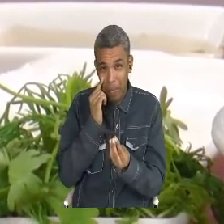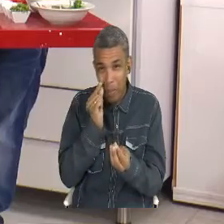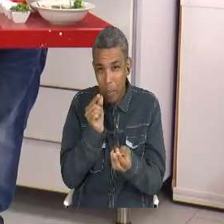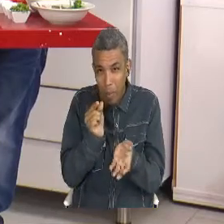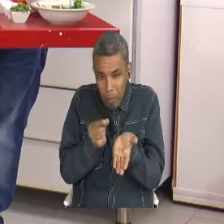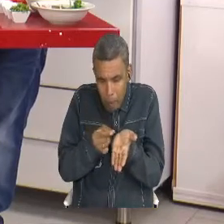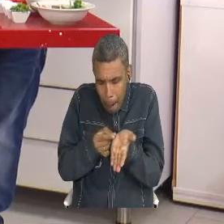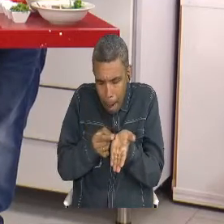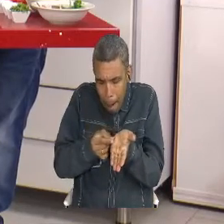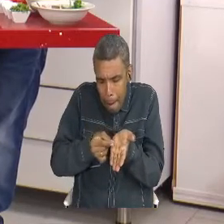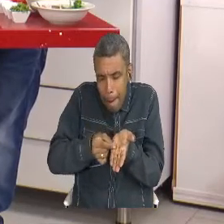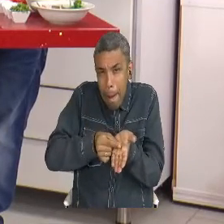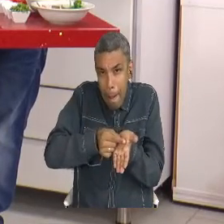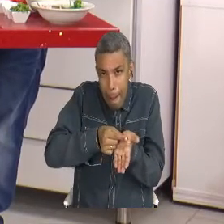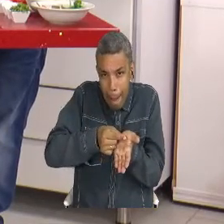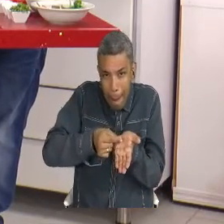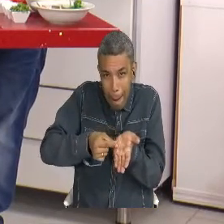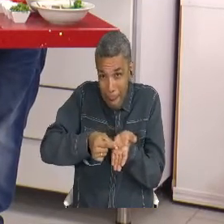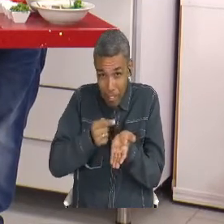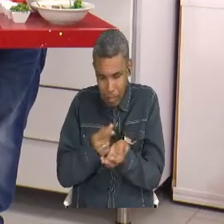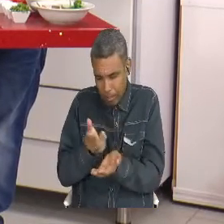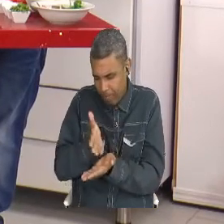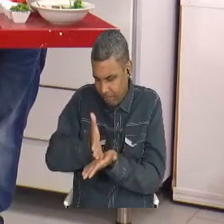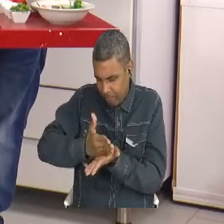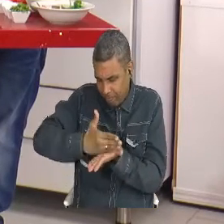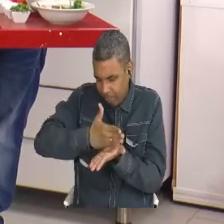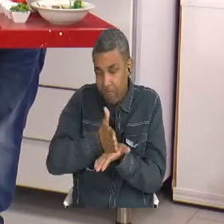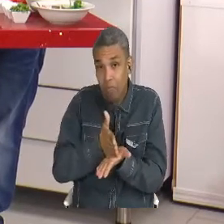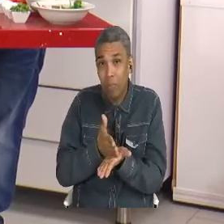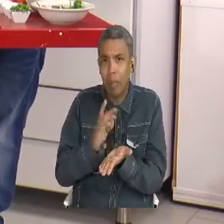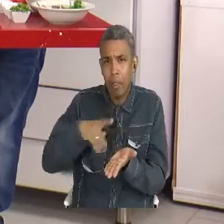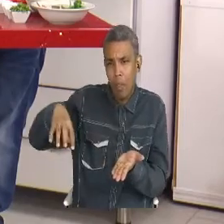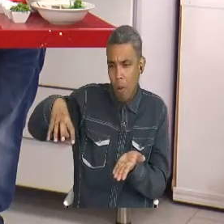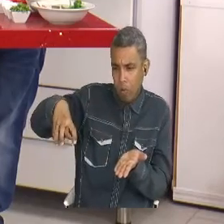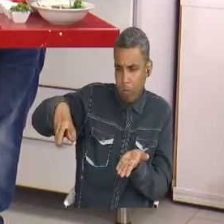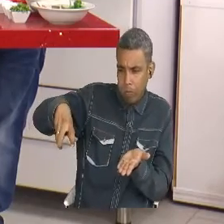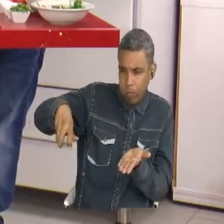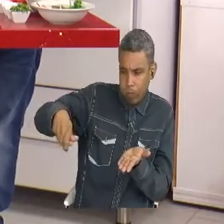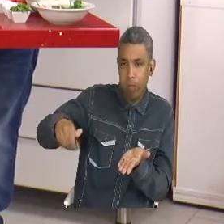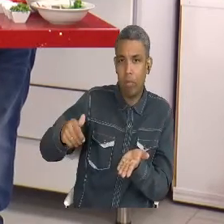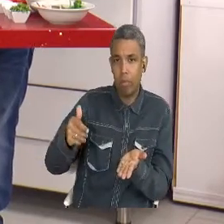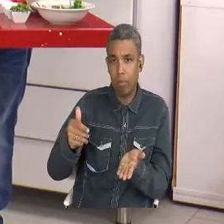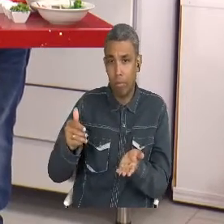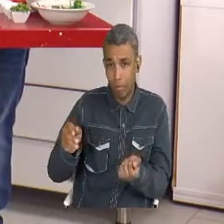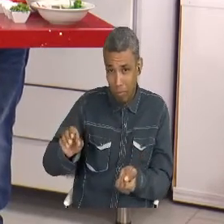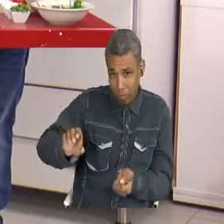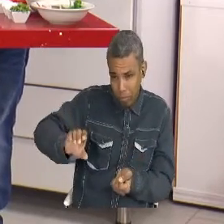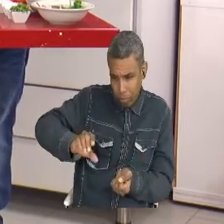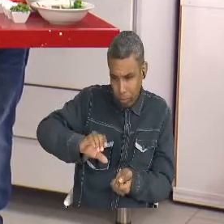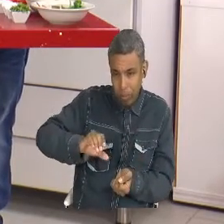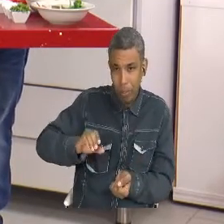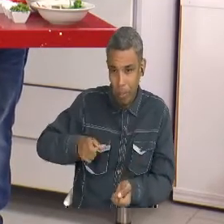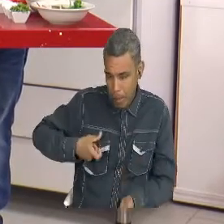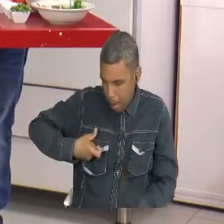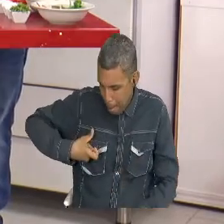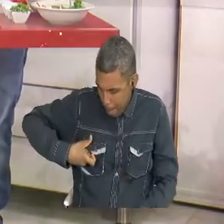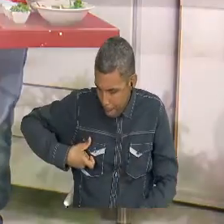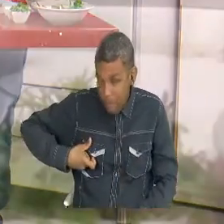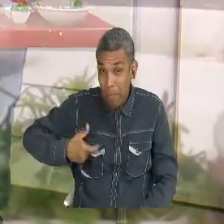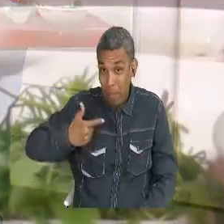finamente. Básicamente lleva zumo de naranja, los camarones van aderezados con